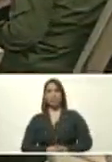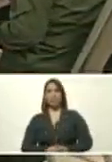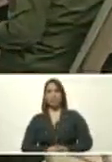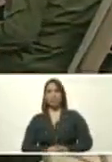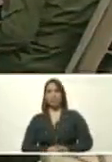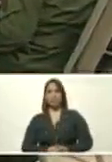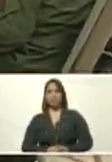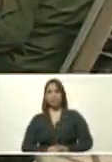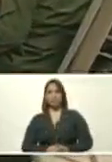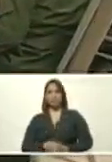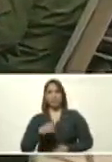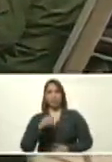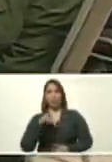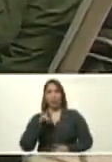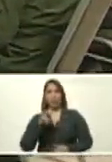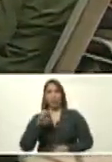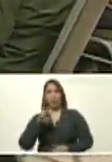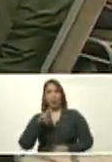Obertura